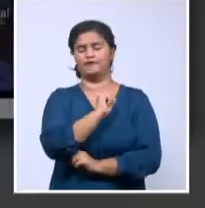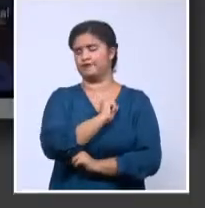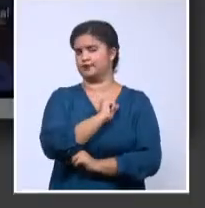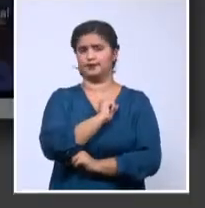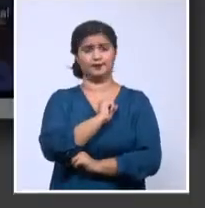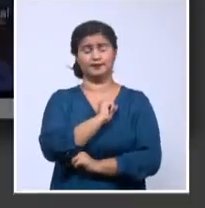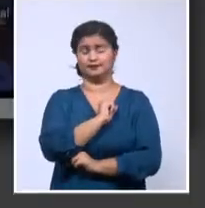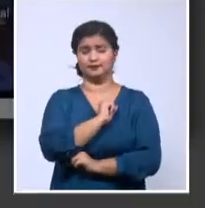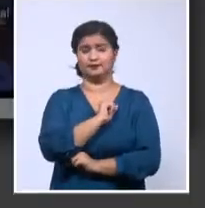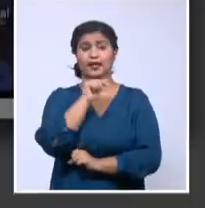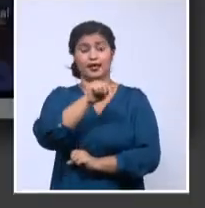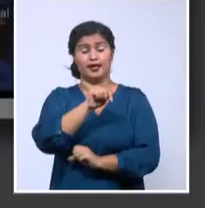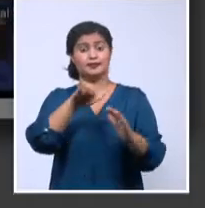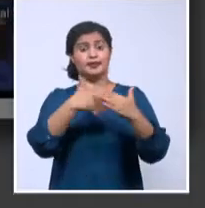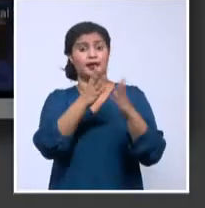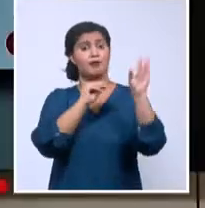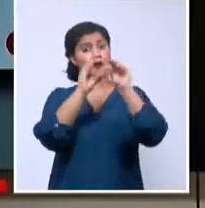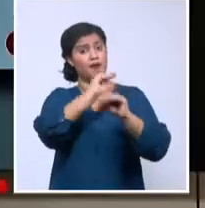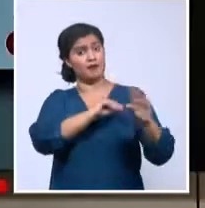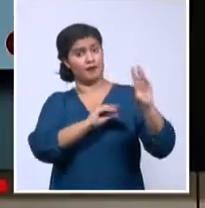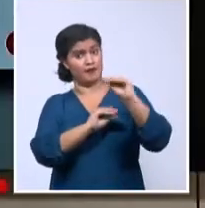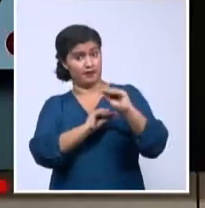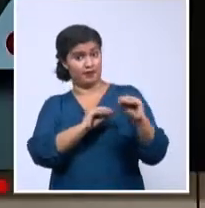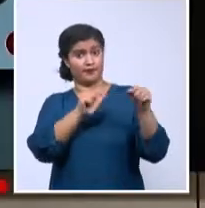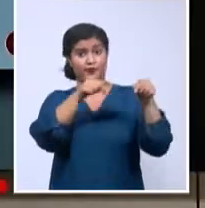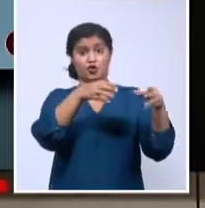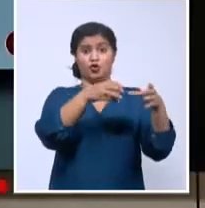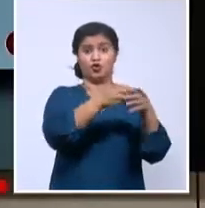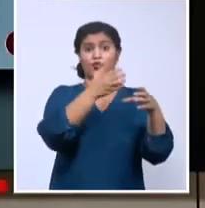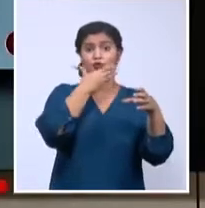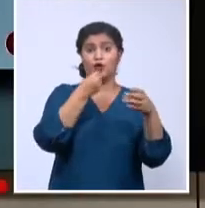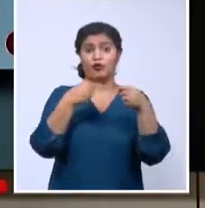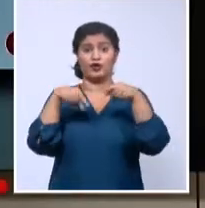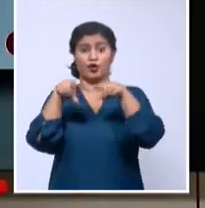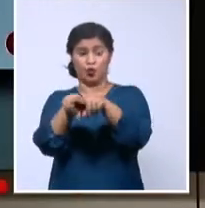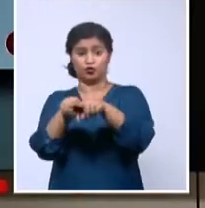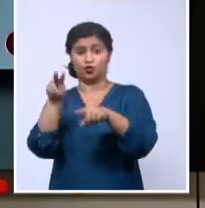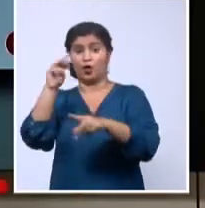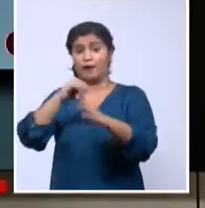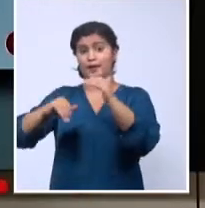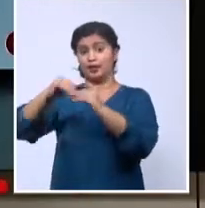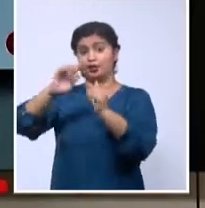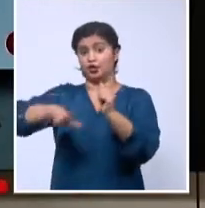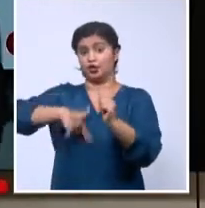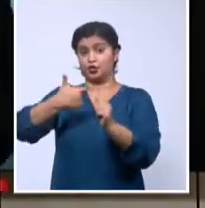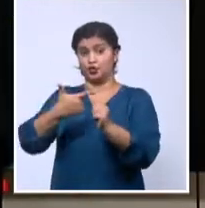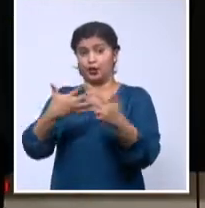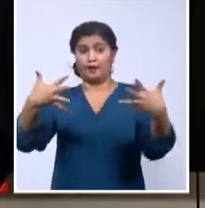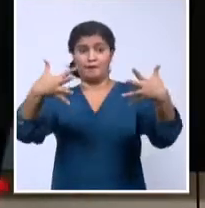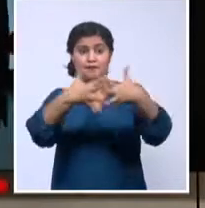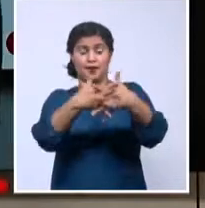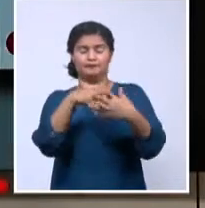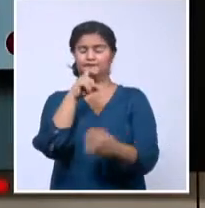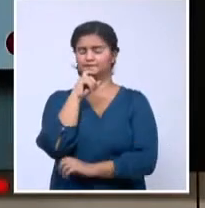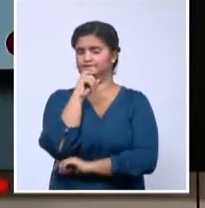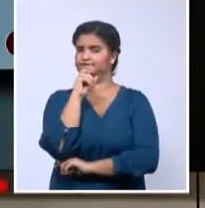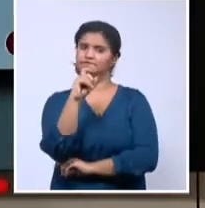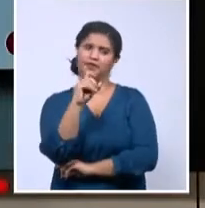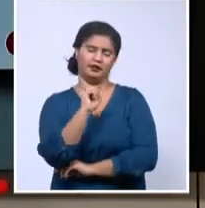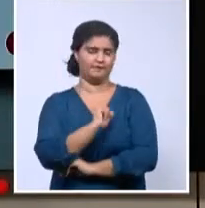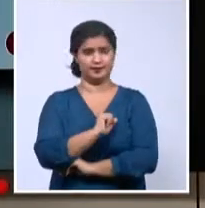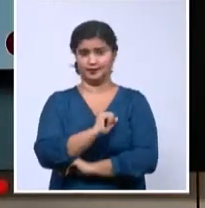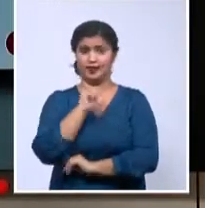términos acordados? Preguntaría. ¿Quién envió el correo, este correo, dejando claro que el diálogo es como dicen ellos, como está